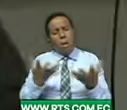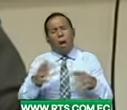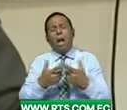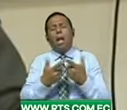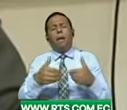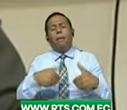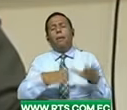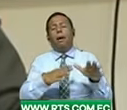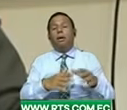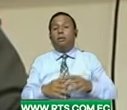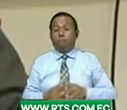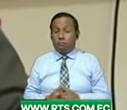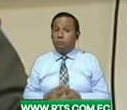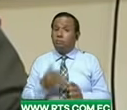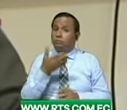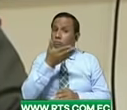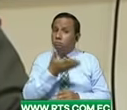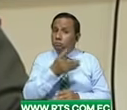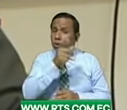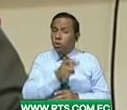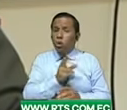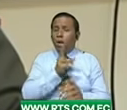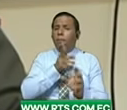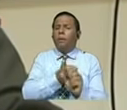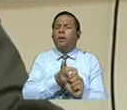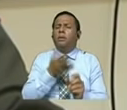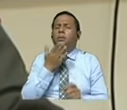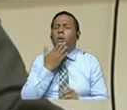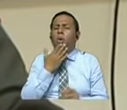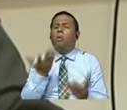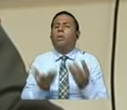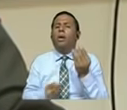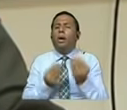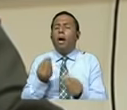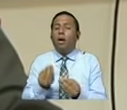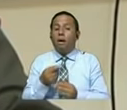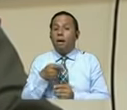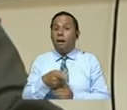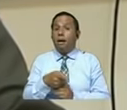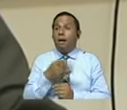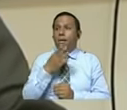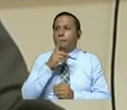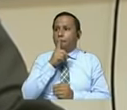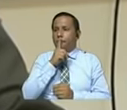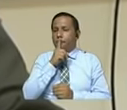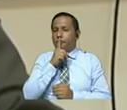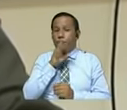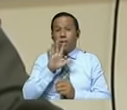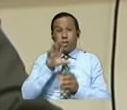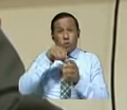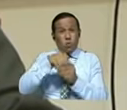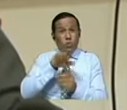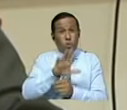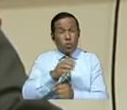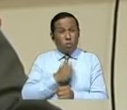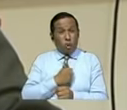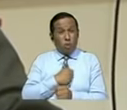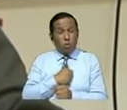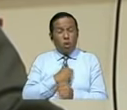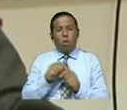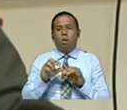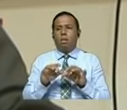responsabilidades. La participación del funcionario de Migración era directamente con el sistema CIMIEG de Migración como tal.